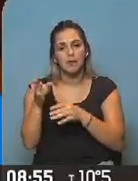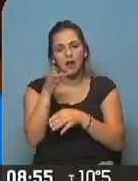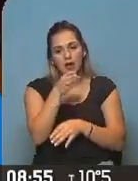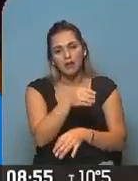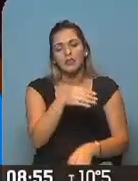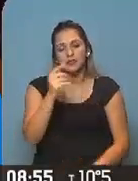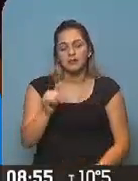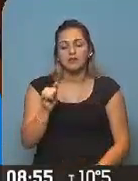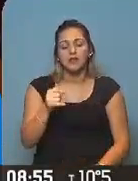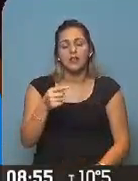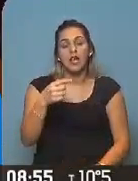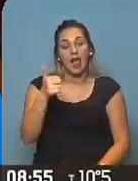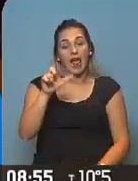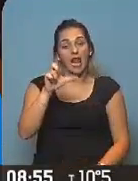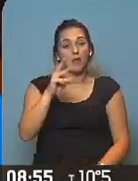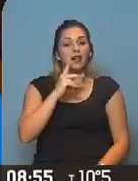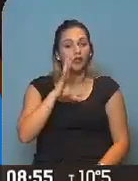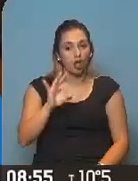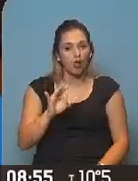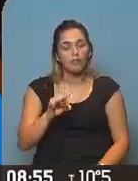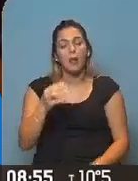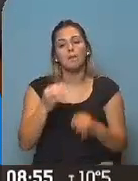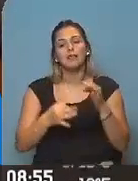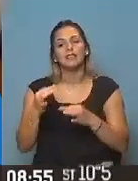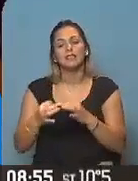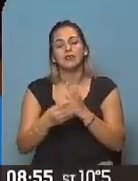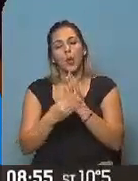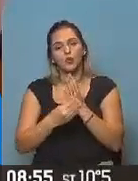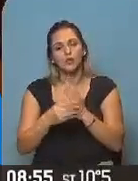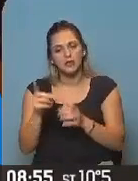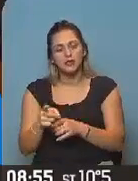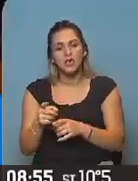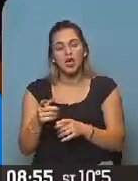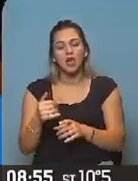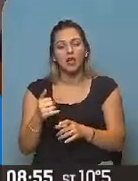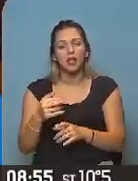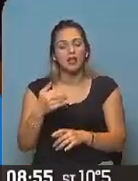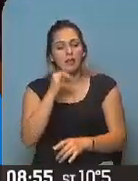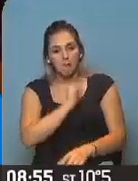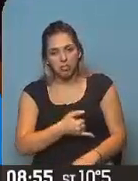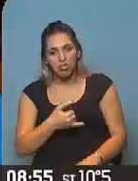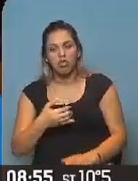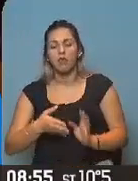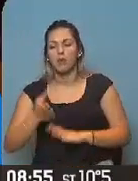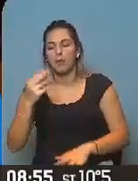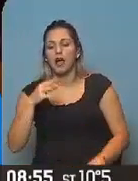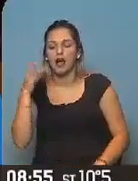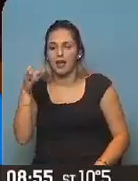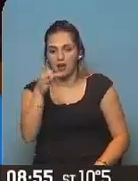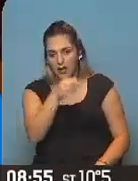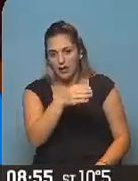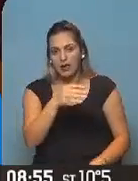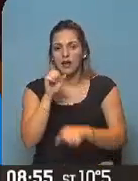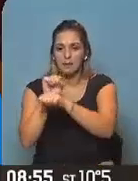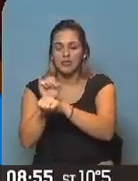Alberto consiguió que lo nombre el Ministerio de Justicia para ir no solo a la unidad 23, sino que va a otras unidades y también a